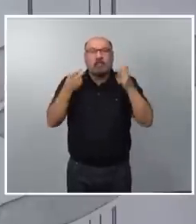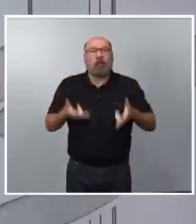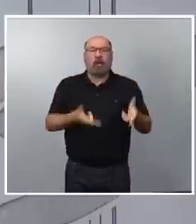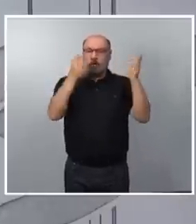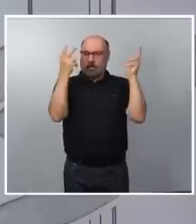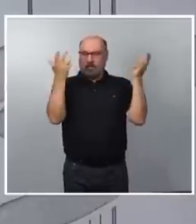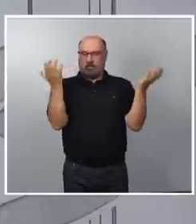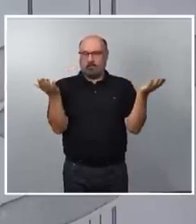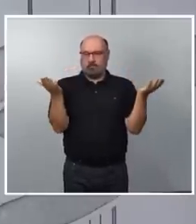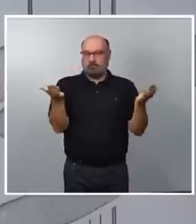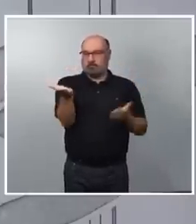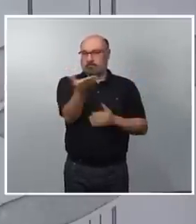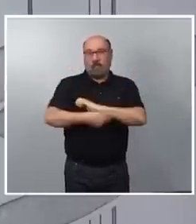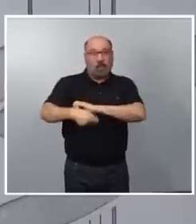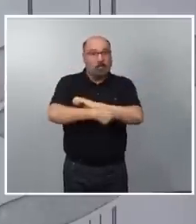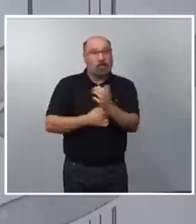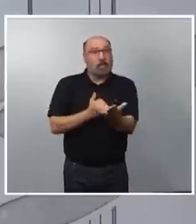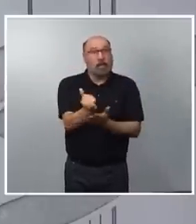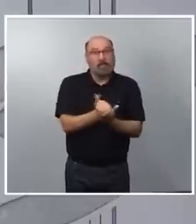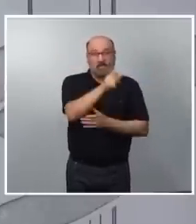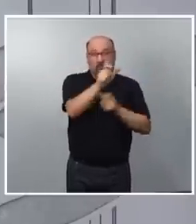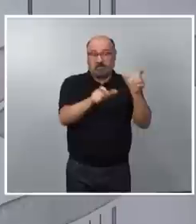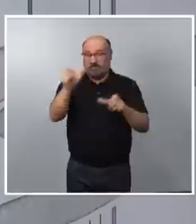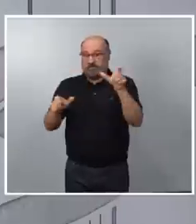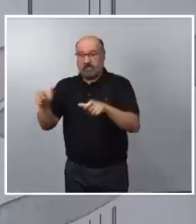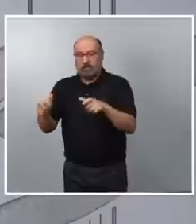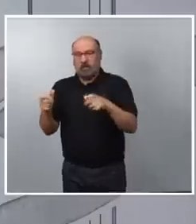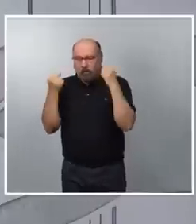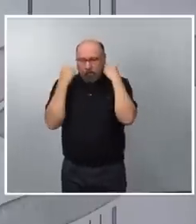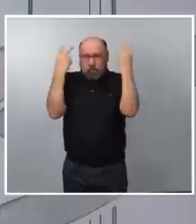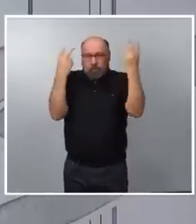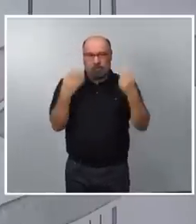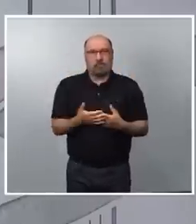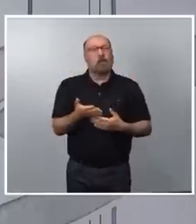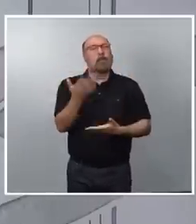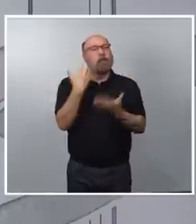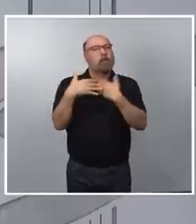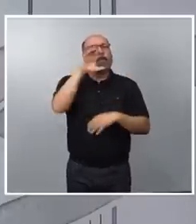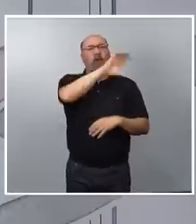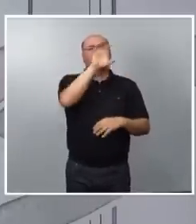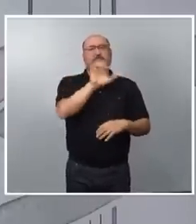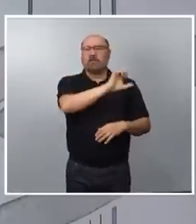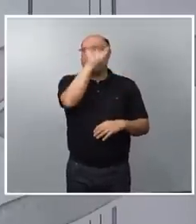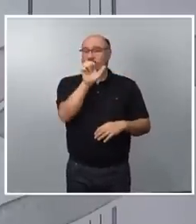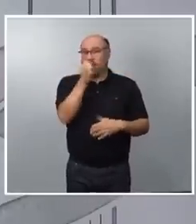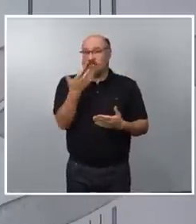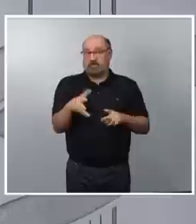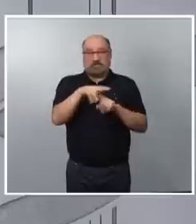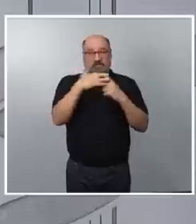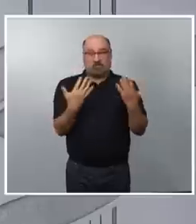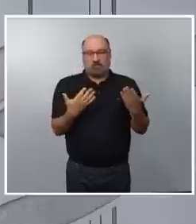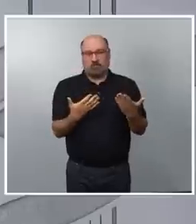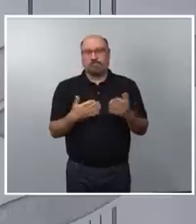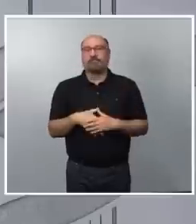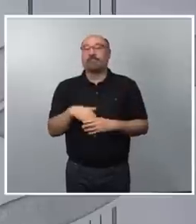del campesinado de aquel entonces, en lo que hoy son muchos países europeos, antes no existían tan así, del